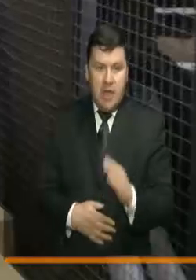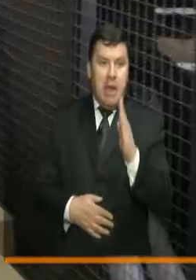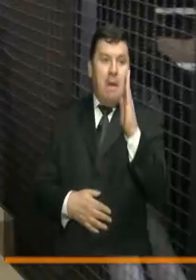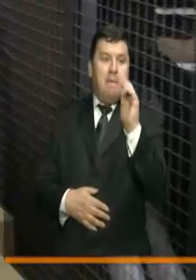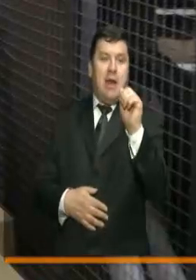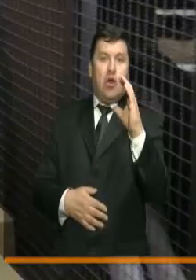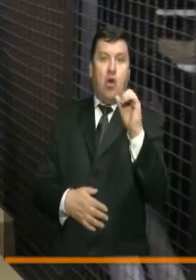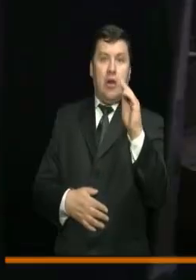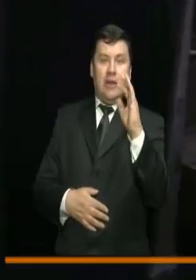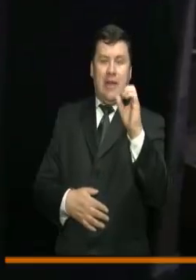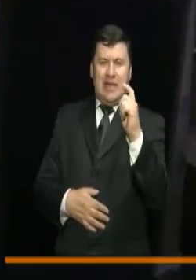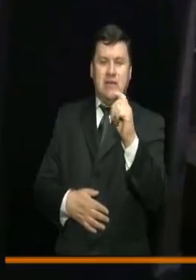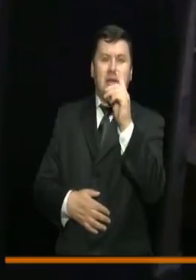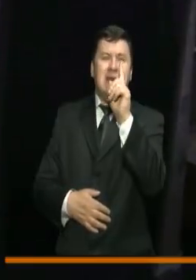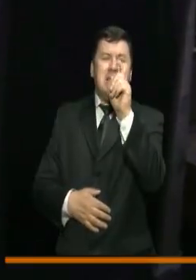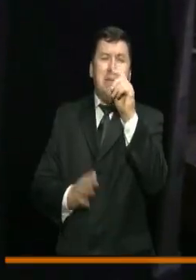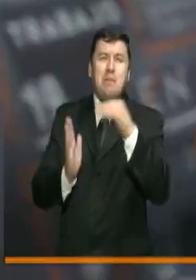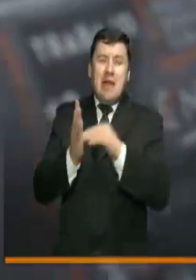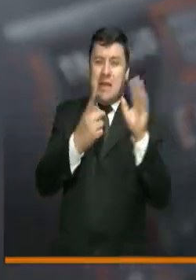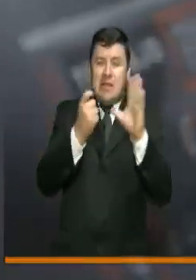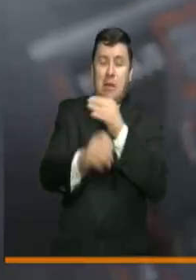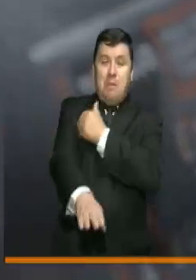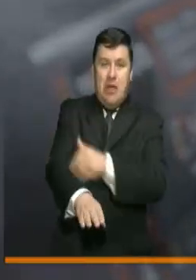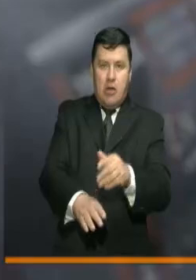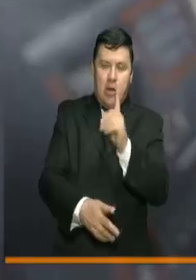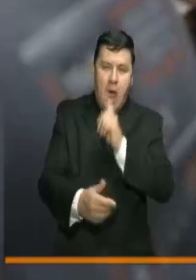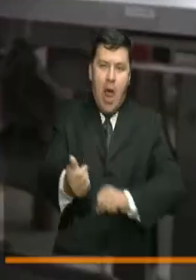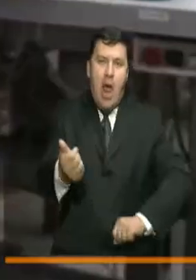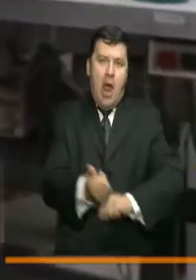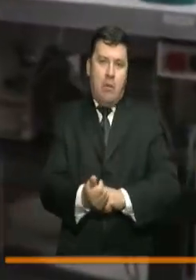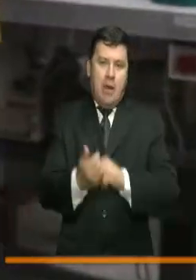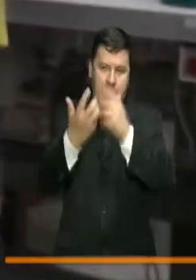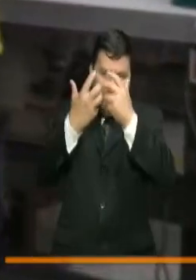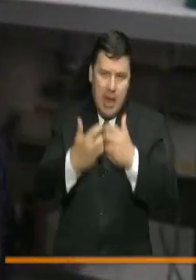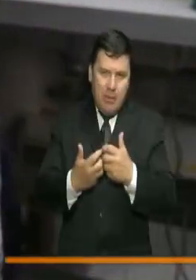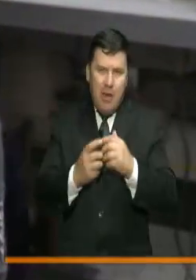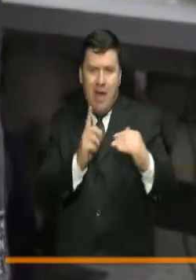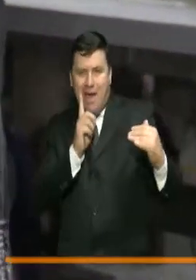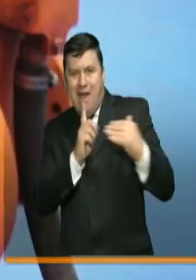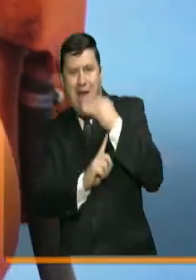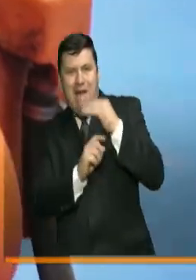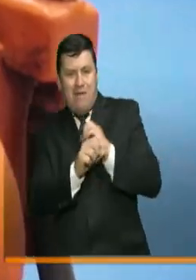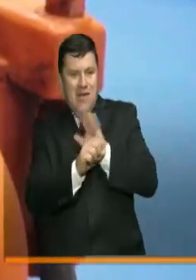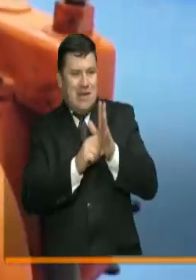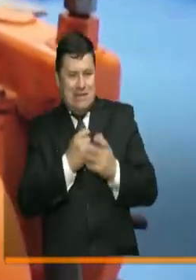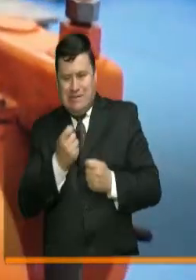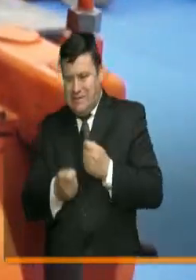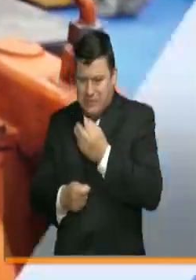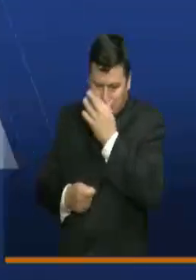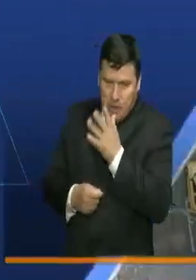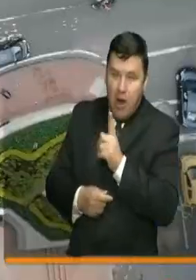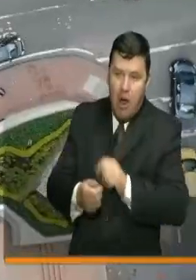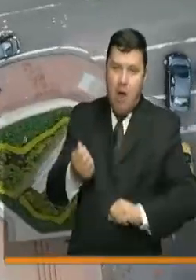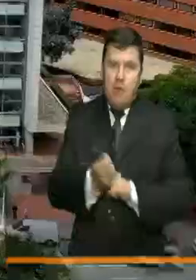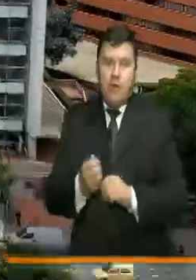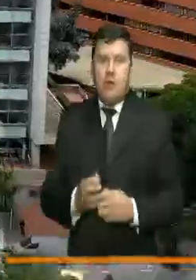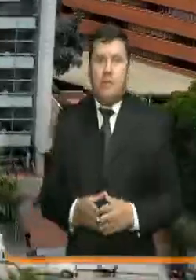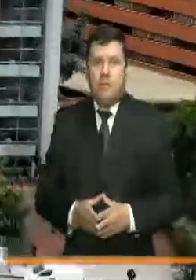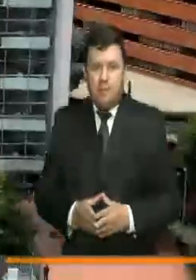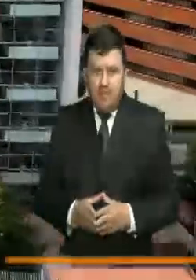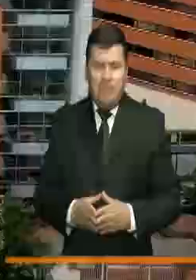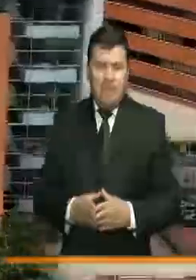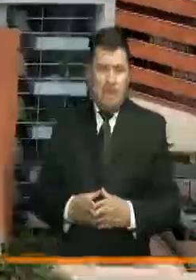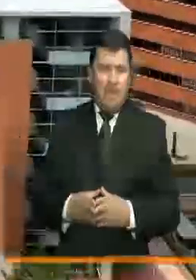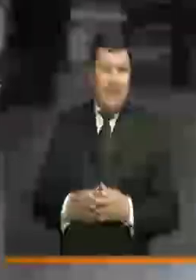suma 600.000 millones de pesos en fondos para financiar empresas afectadas por COVID-19.